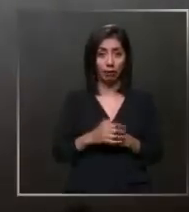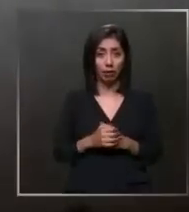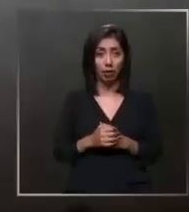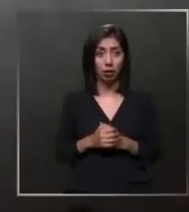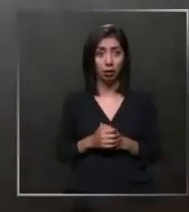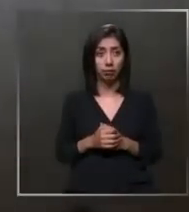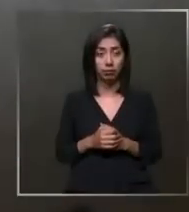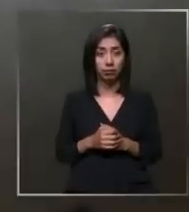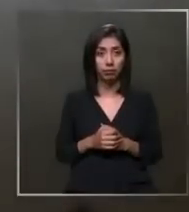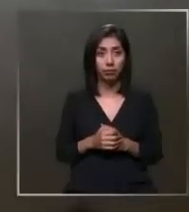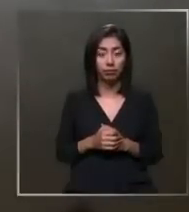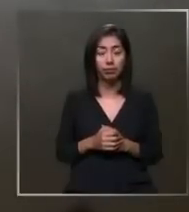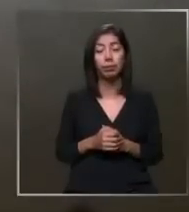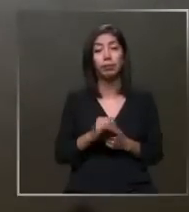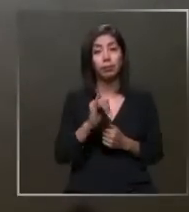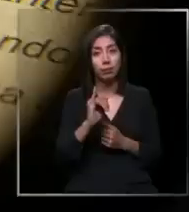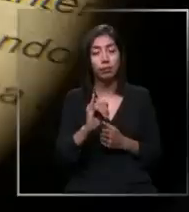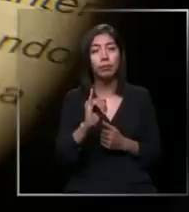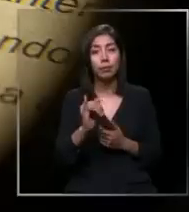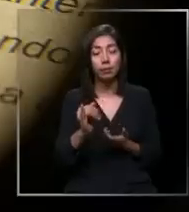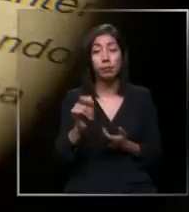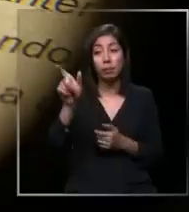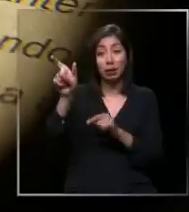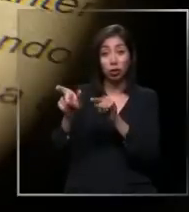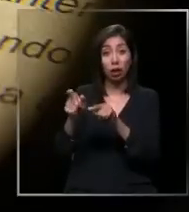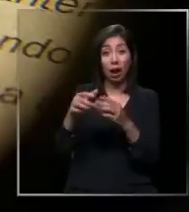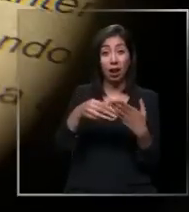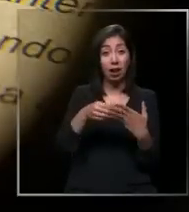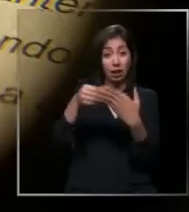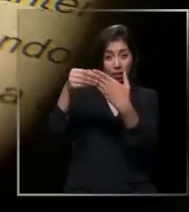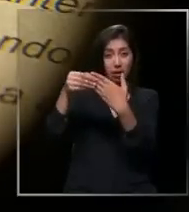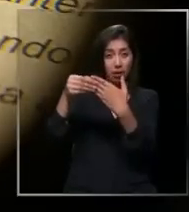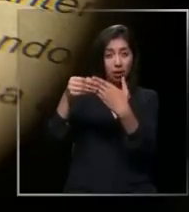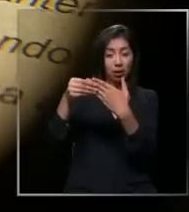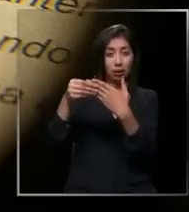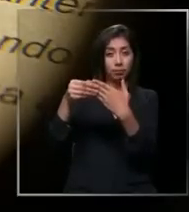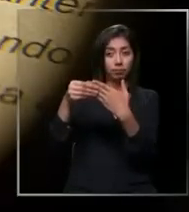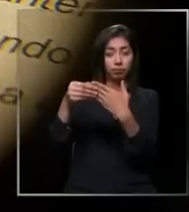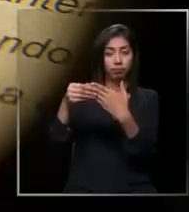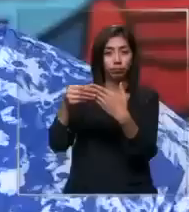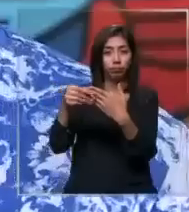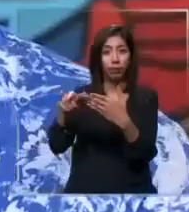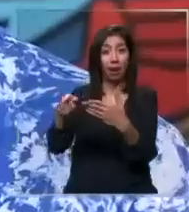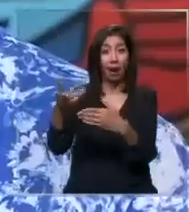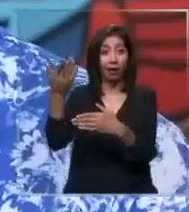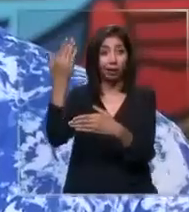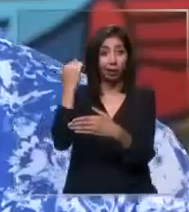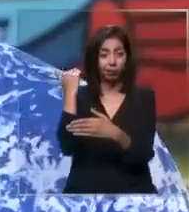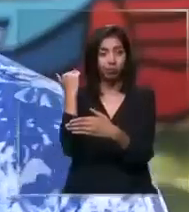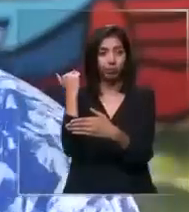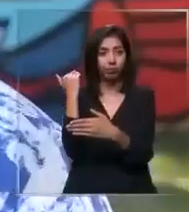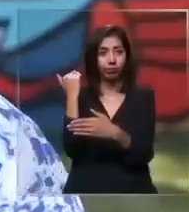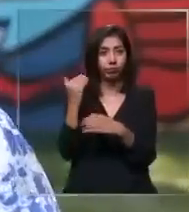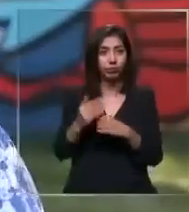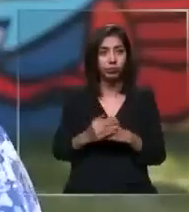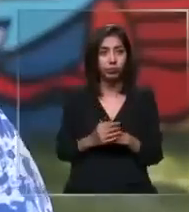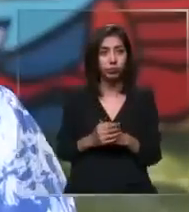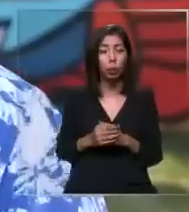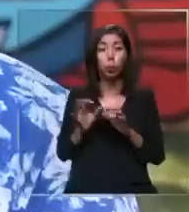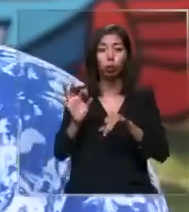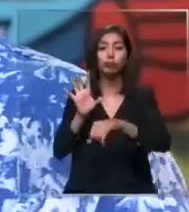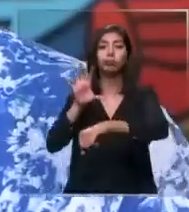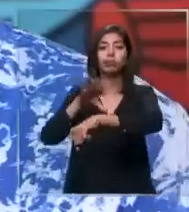si efectivamente el cabecilla, que nosotros sabemos quién es, la oportunidad anterior, haya caído